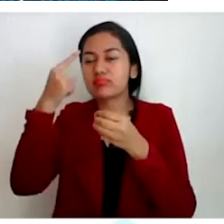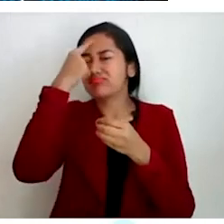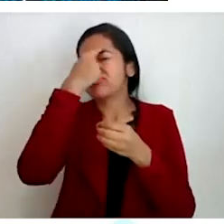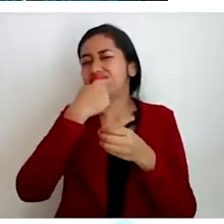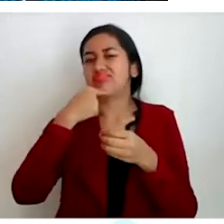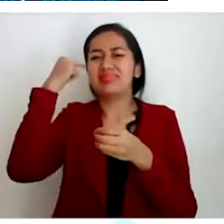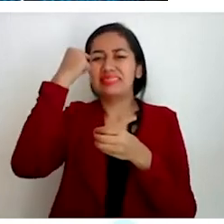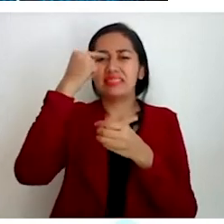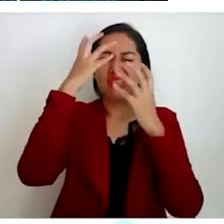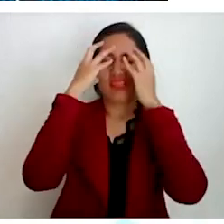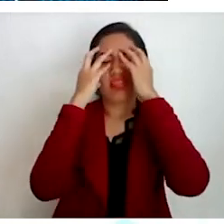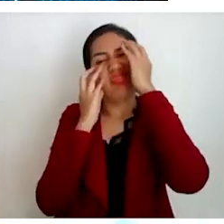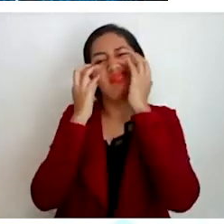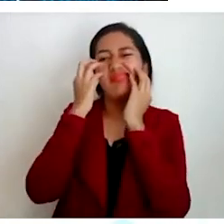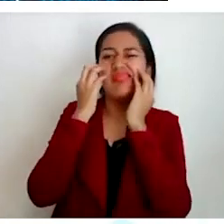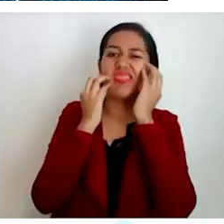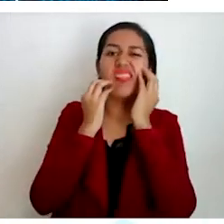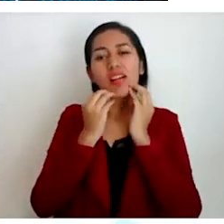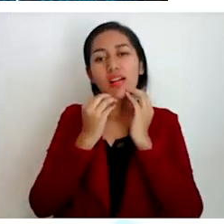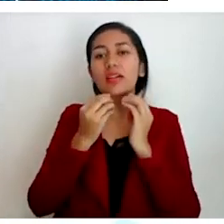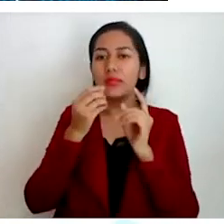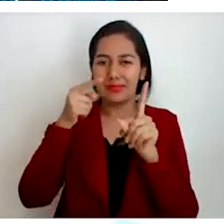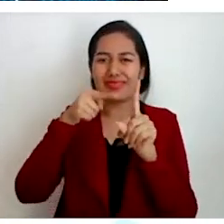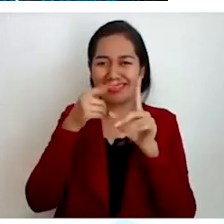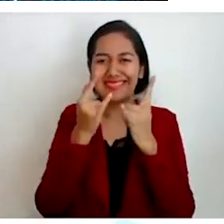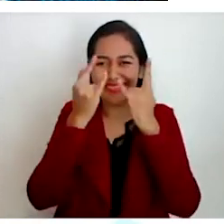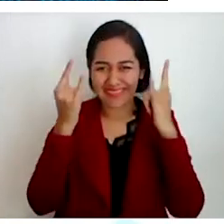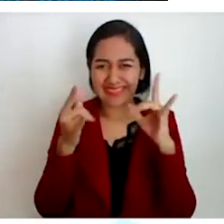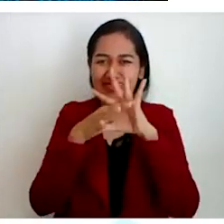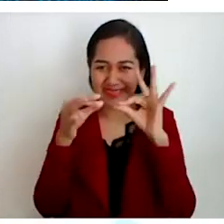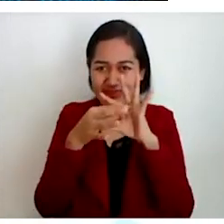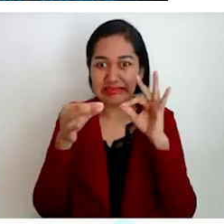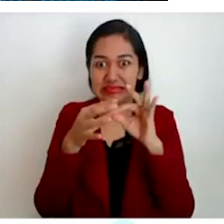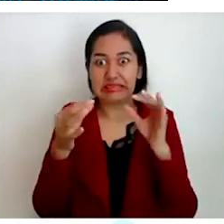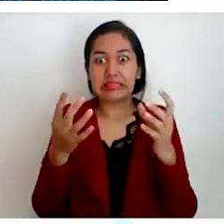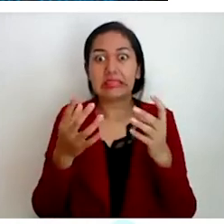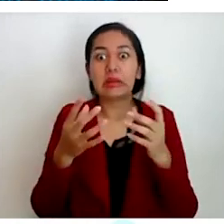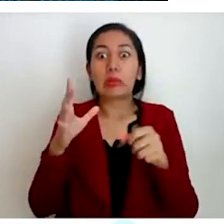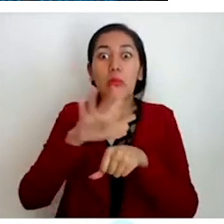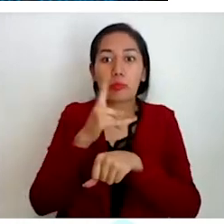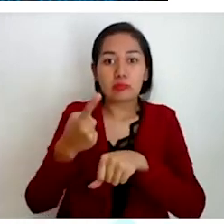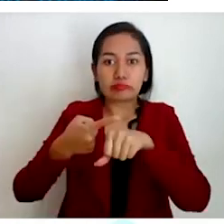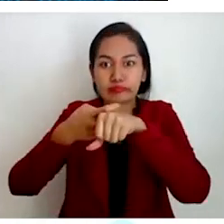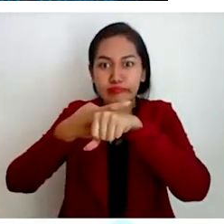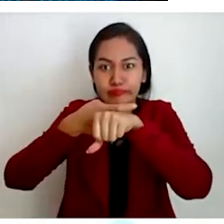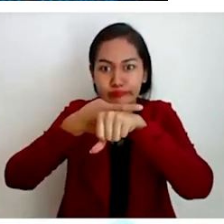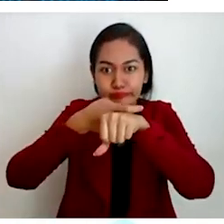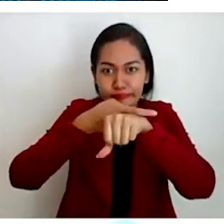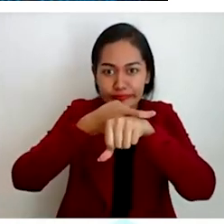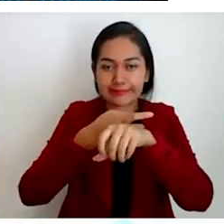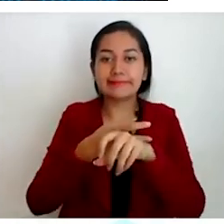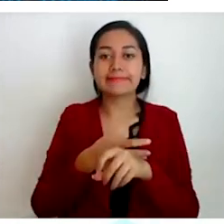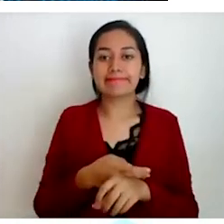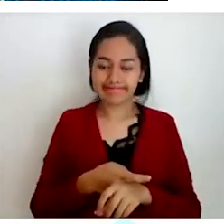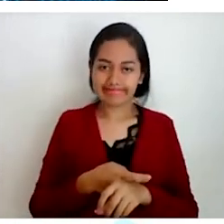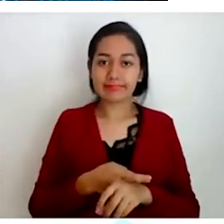En El Ángel Exterminador, lo que pretende Luis Buñuel es dar cuenta de situaciones de encierro que no sabe él